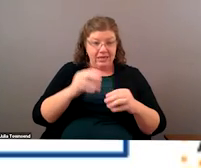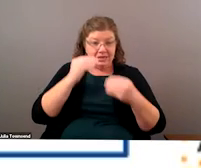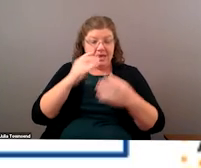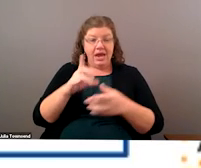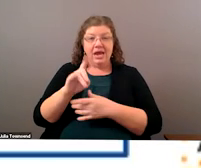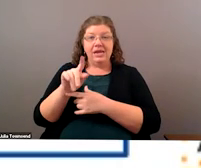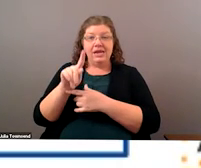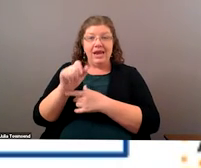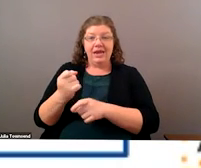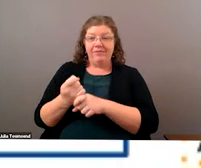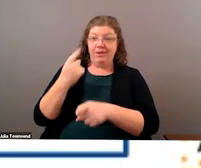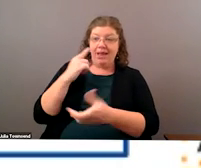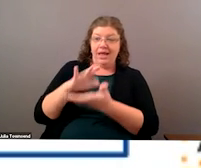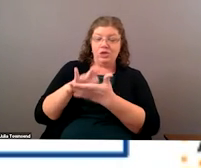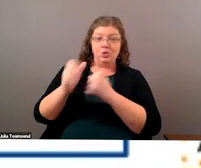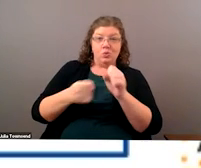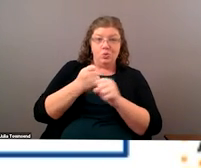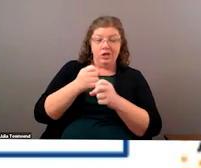información